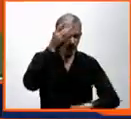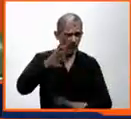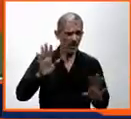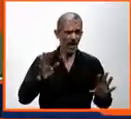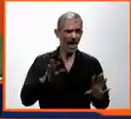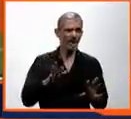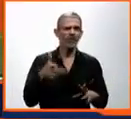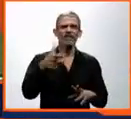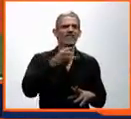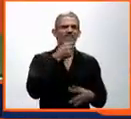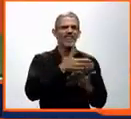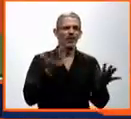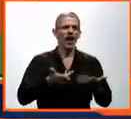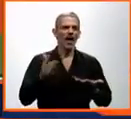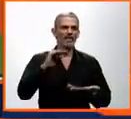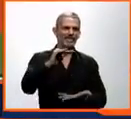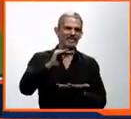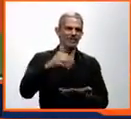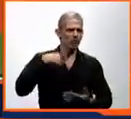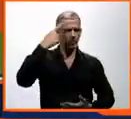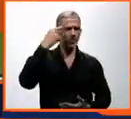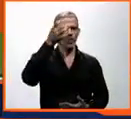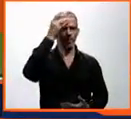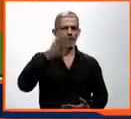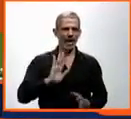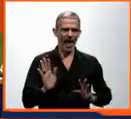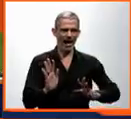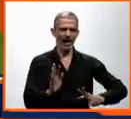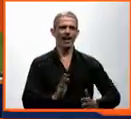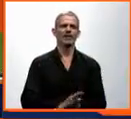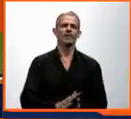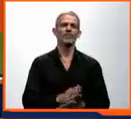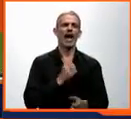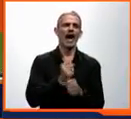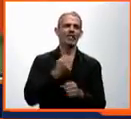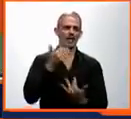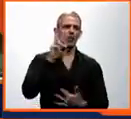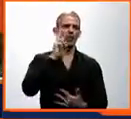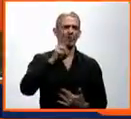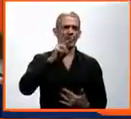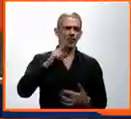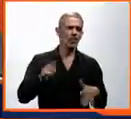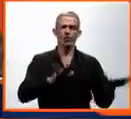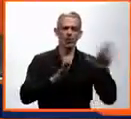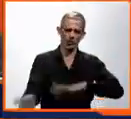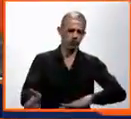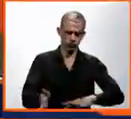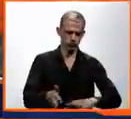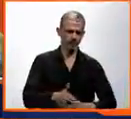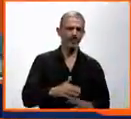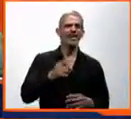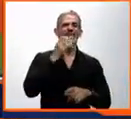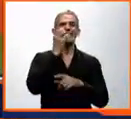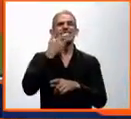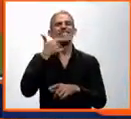volver a ver la jugada, me quedé con que había sido penal hasta que tuve la posibilidad de nuevamente volver a verlo. Por eso lo decía, Sarmiento por el lado de Quilmes,